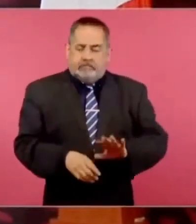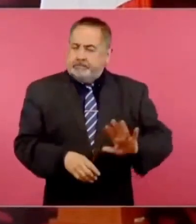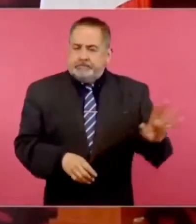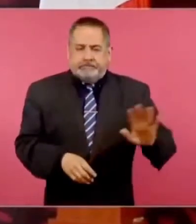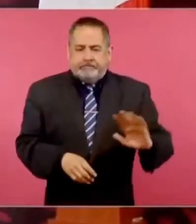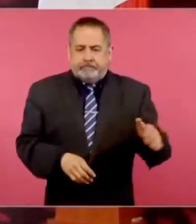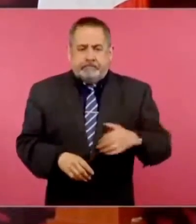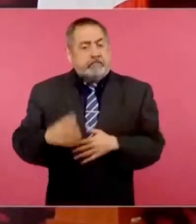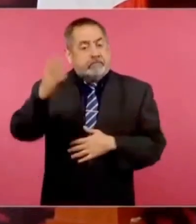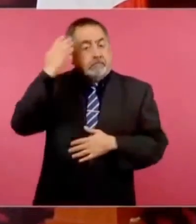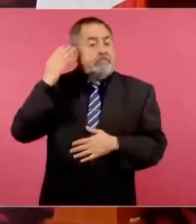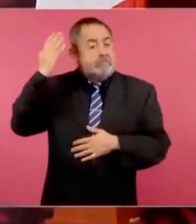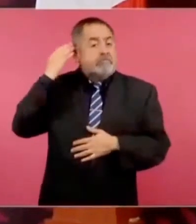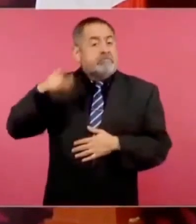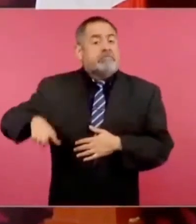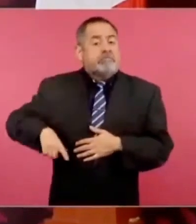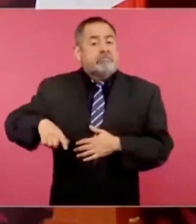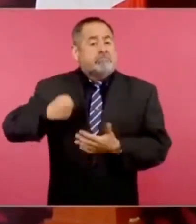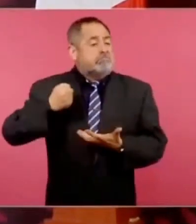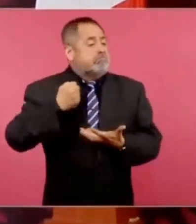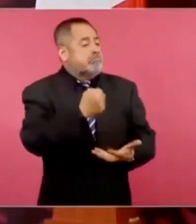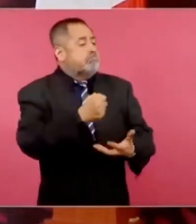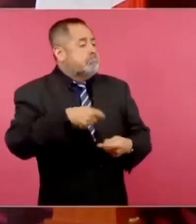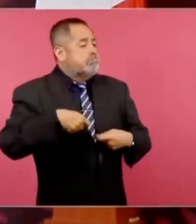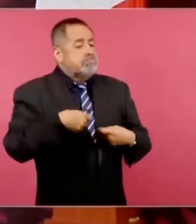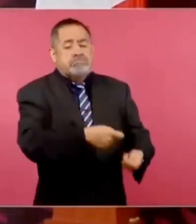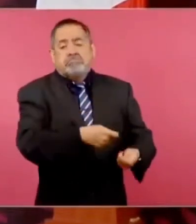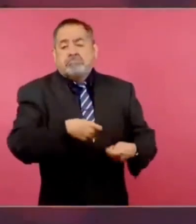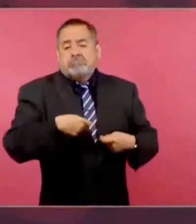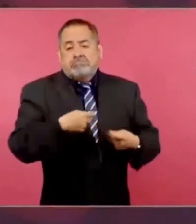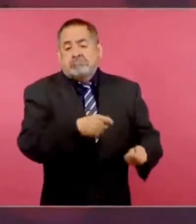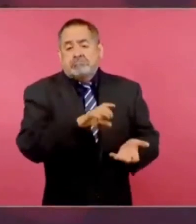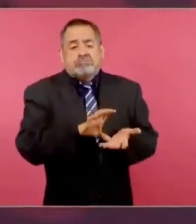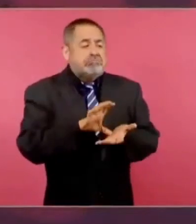con que obtenían dinero y además